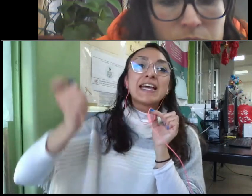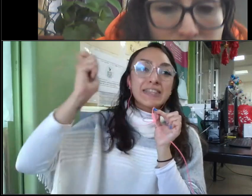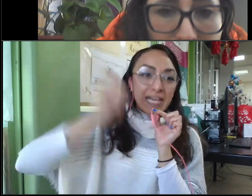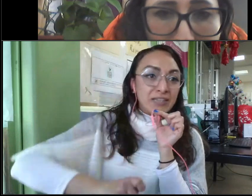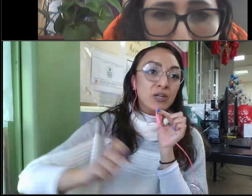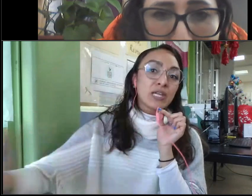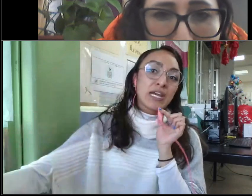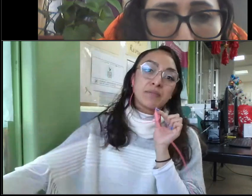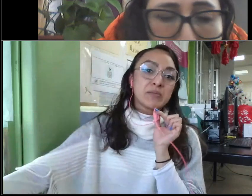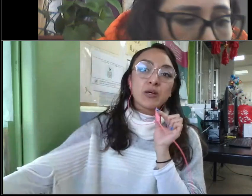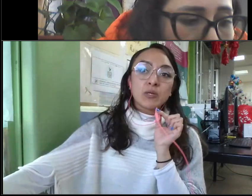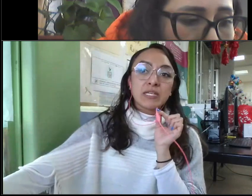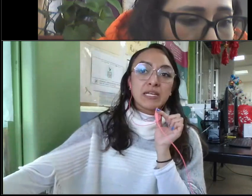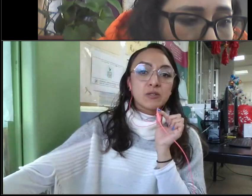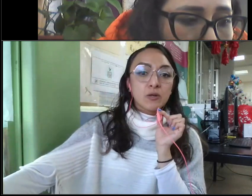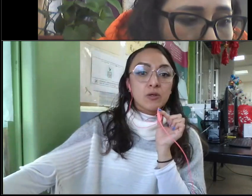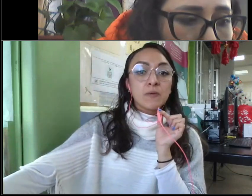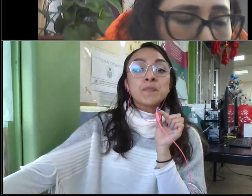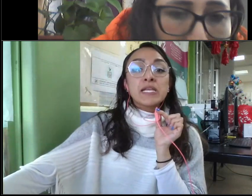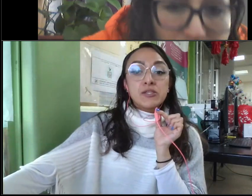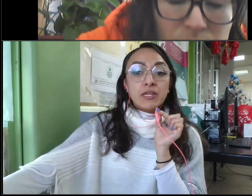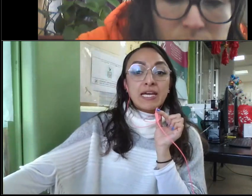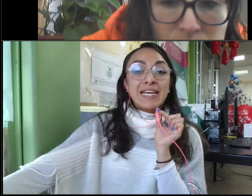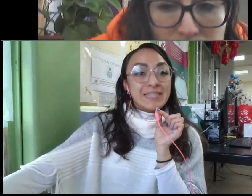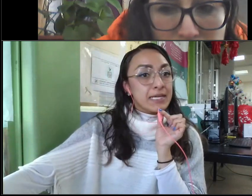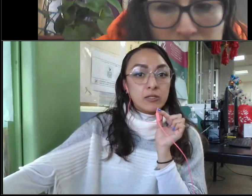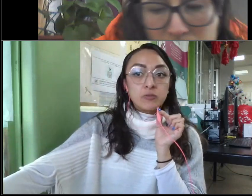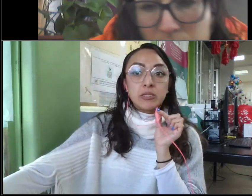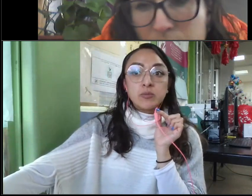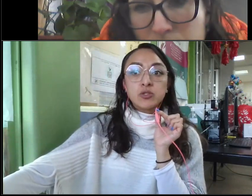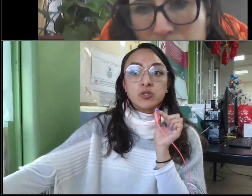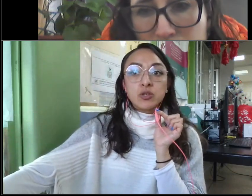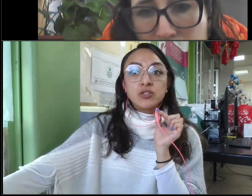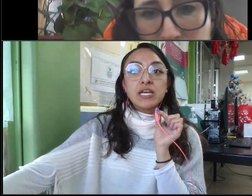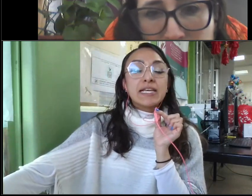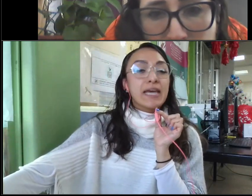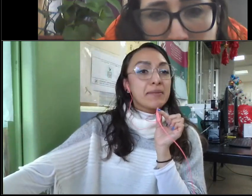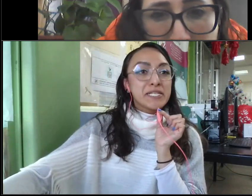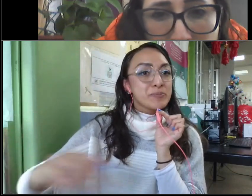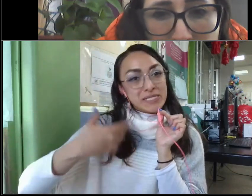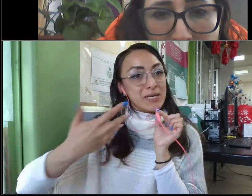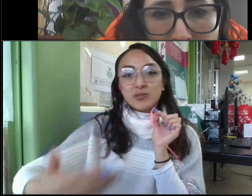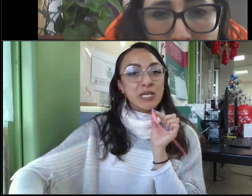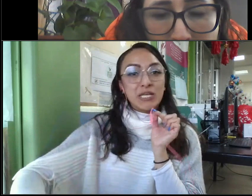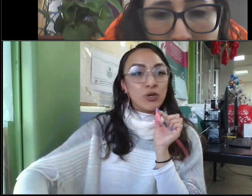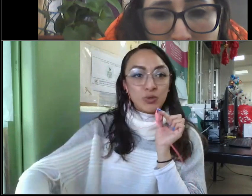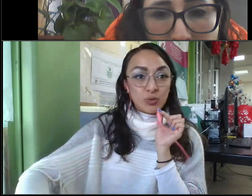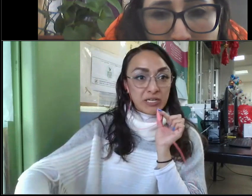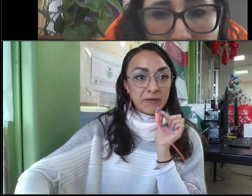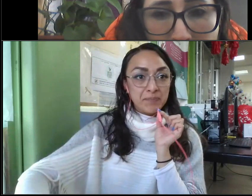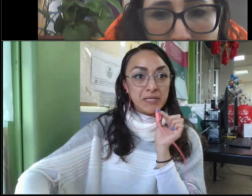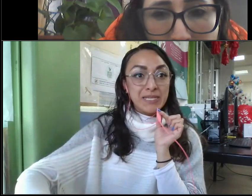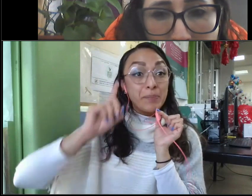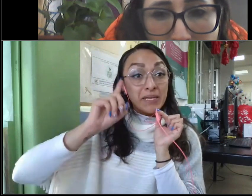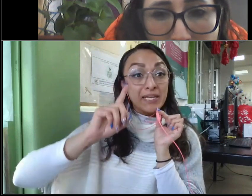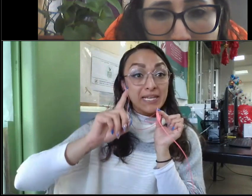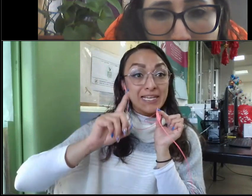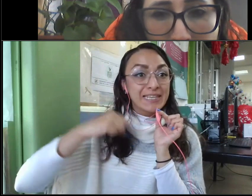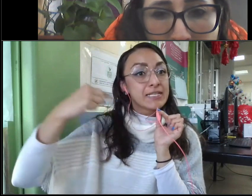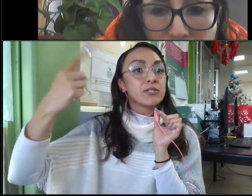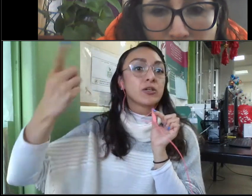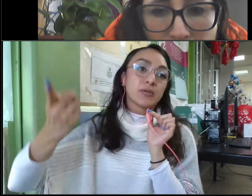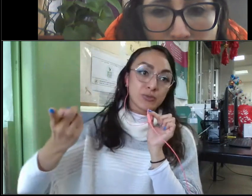discriminaciones dentro de la misma comunidad sorda entre los mismos sordos que a veces pensamos que no ocurren.